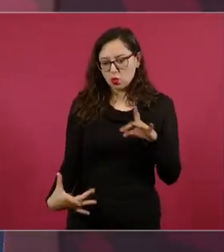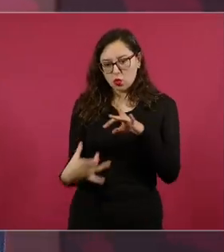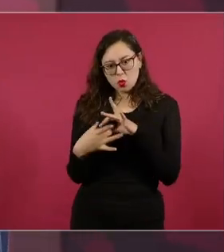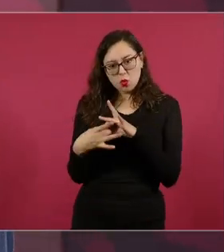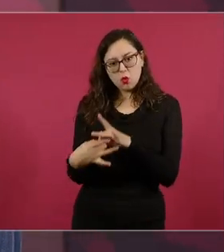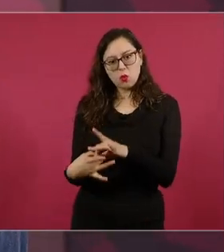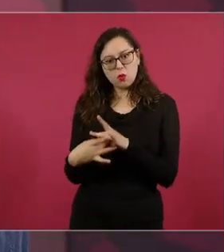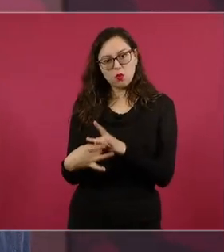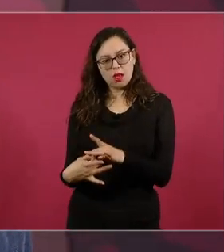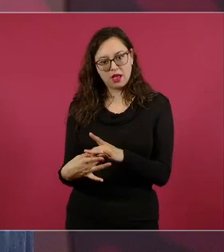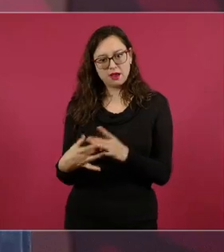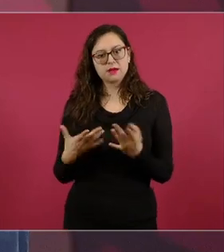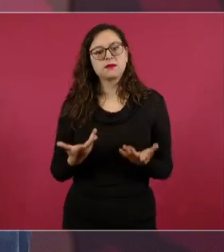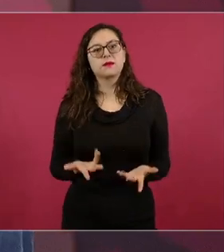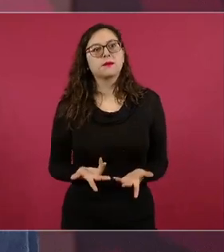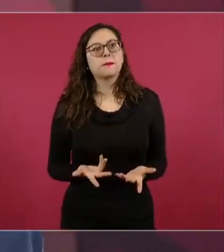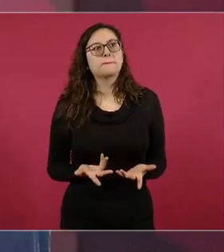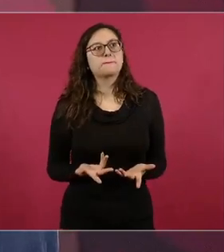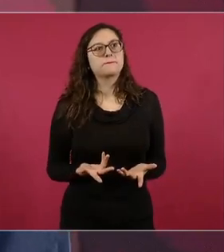que sean